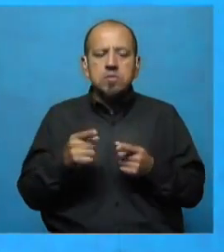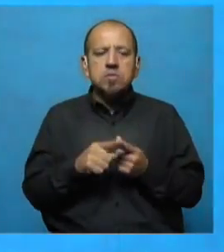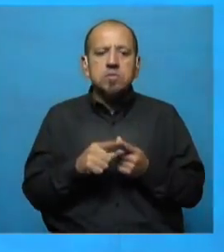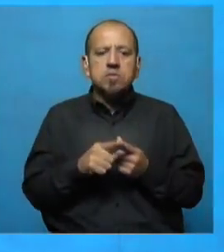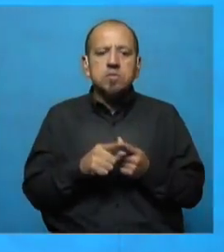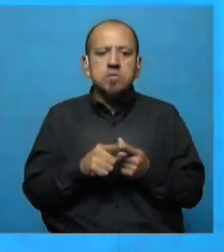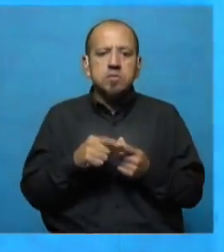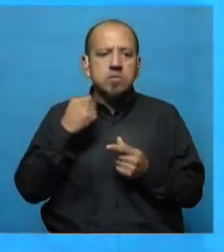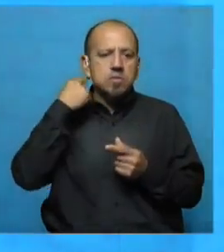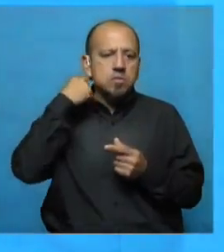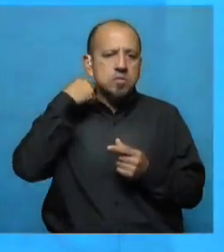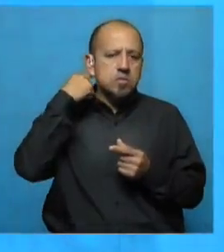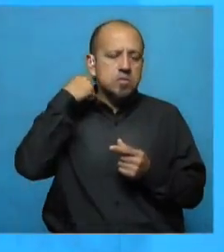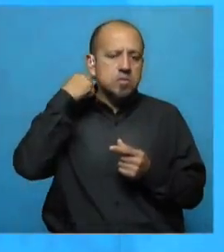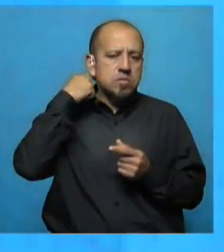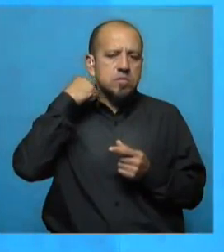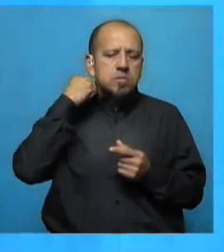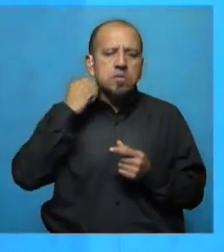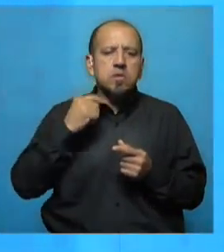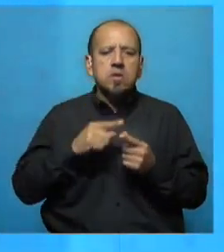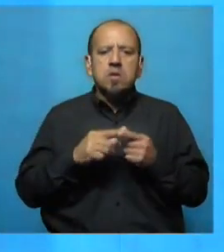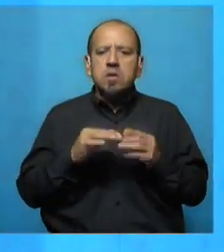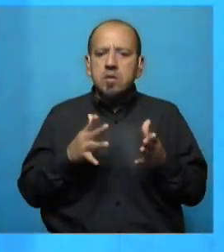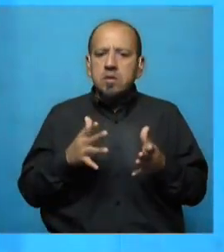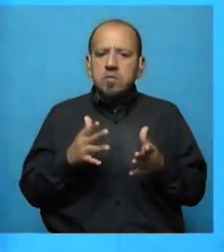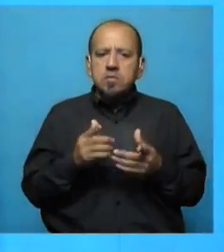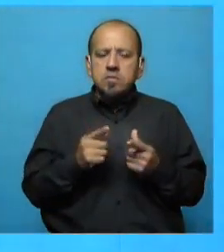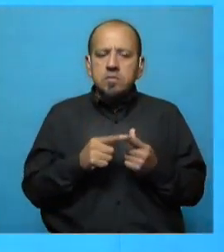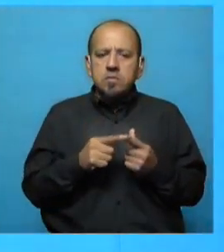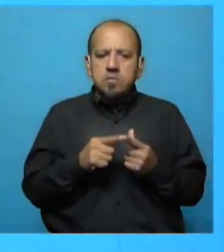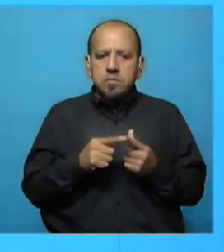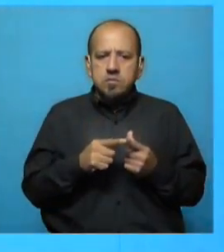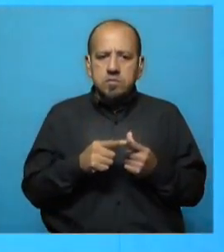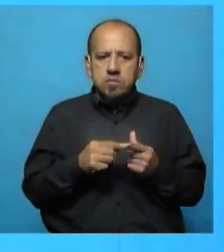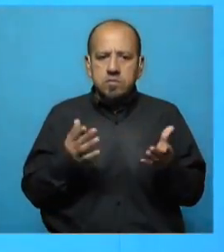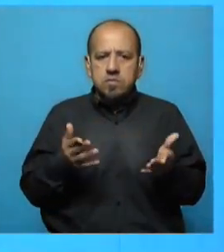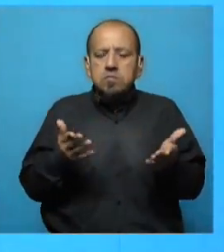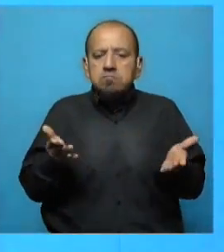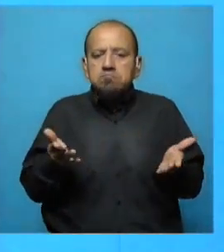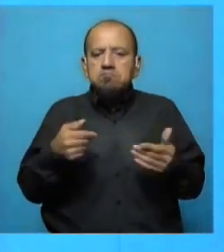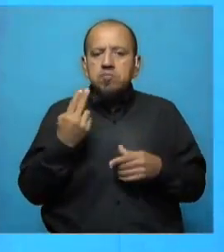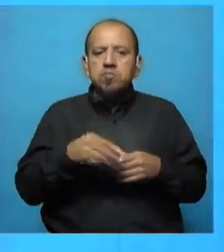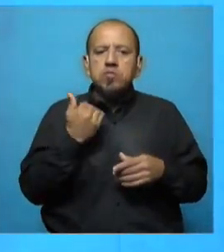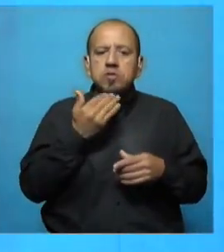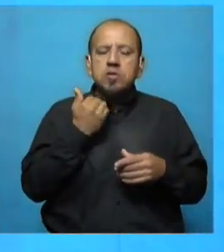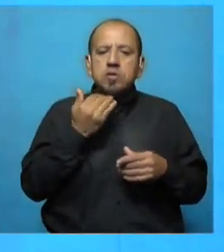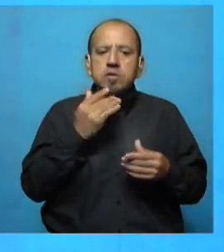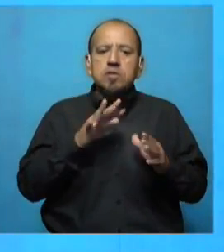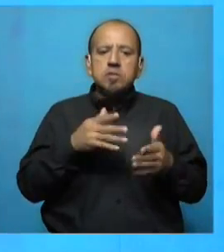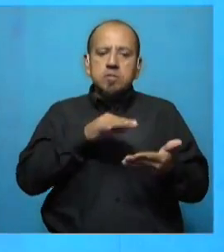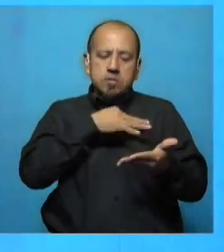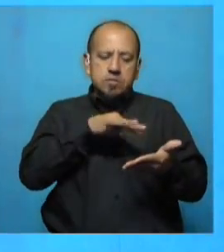así este y después de eso entendí primero la que nunca sabes quién puede leer y quién puede interpretar y